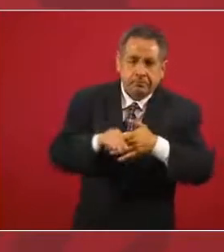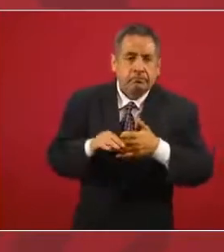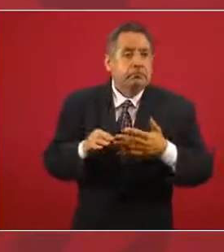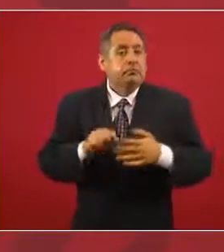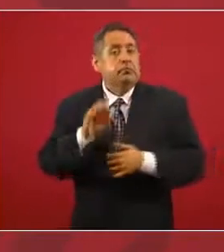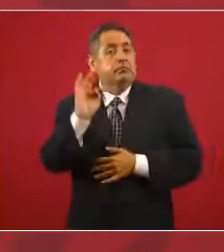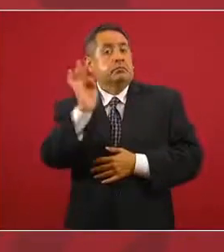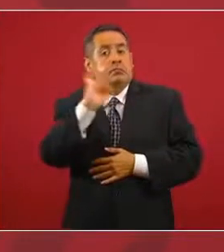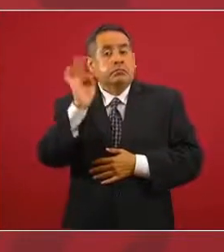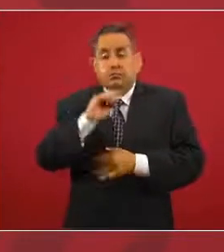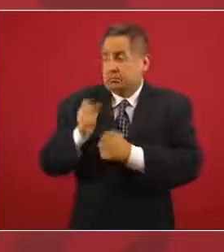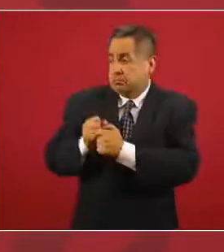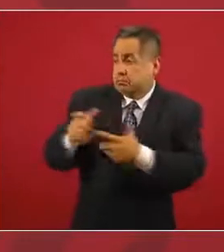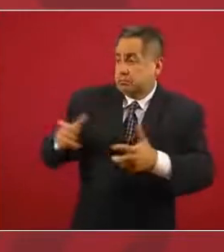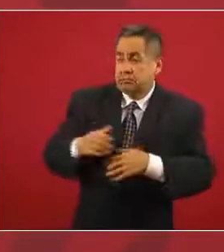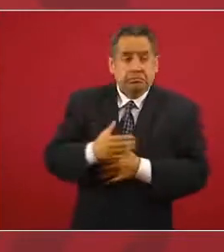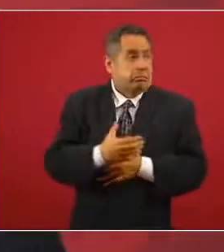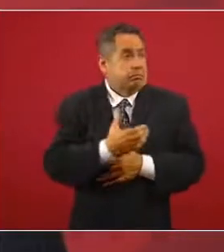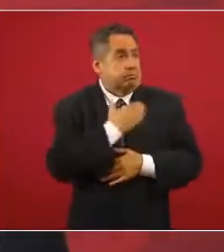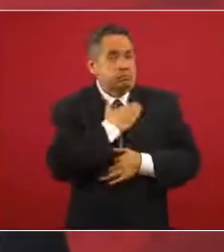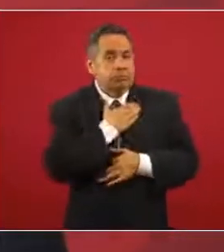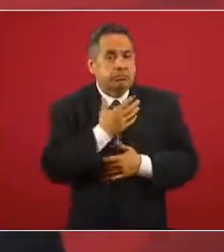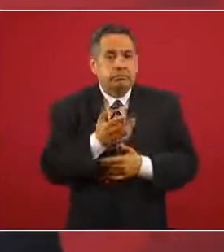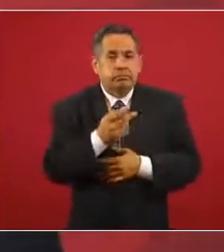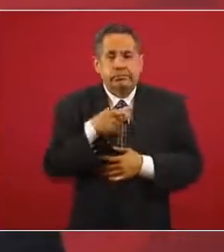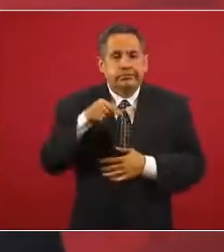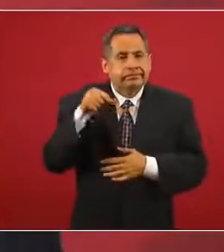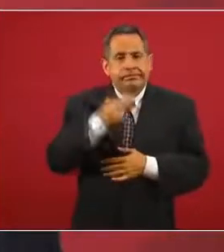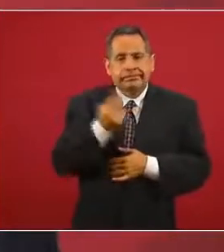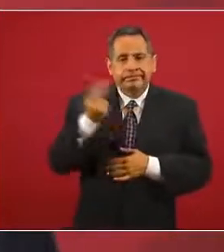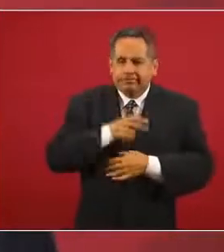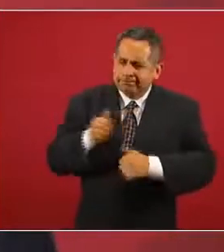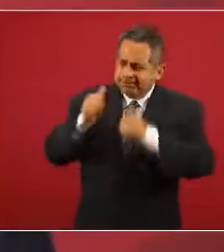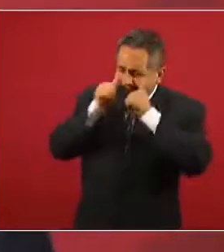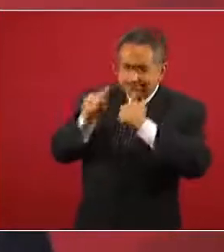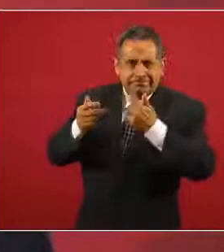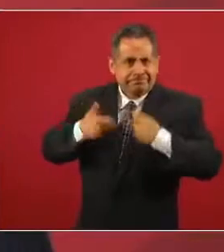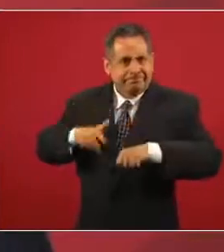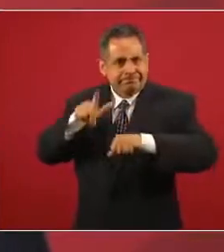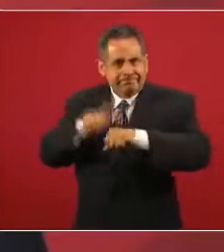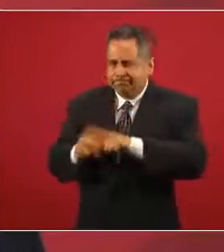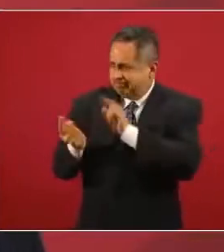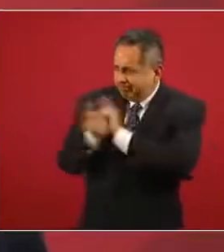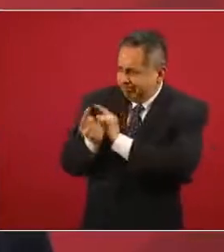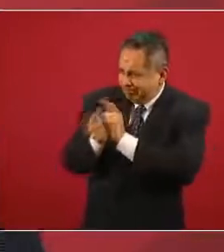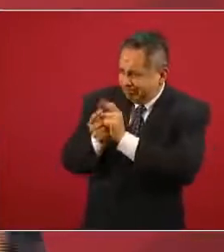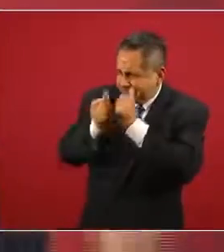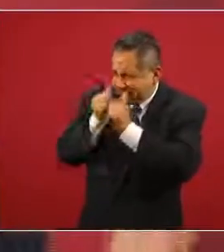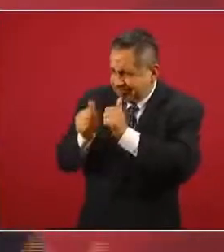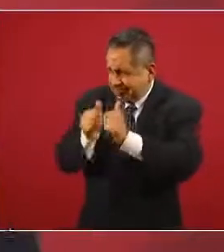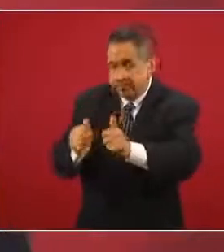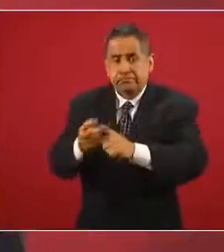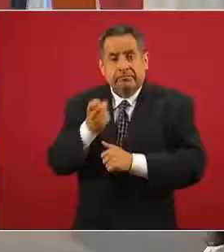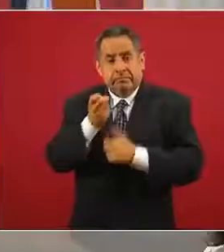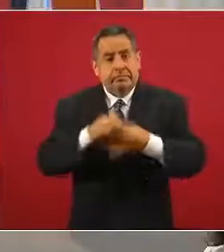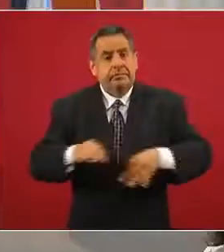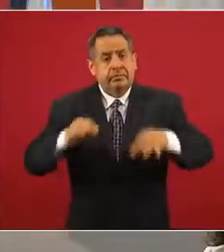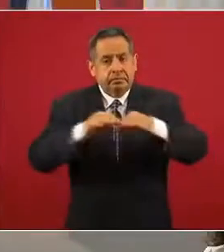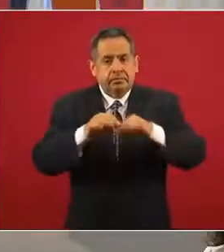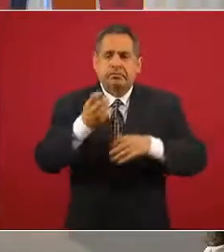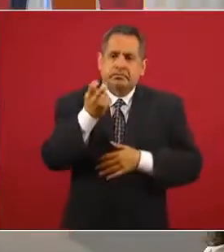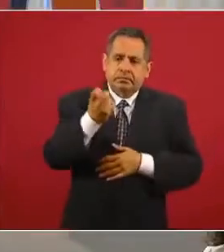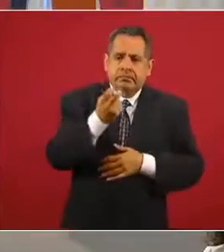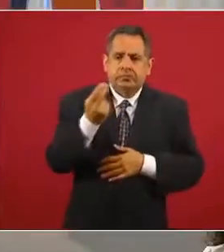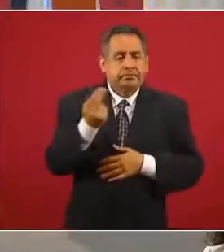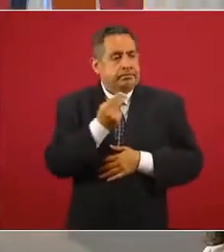que se necesitan servicios personales. Y ya el doctor Schwartz explicará lo que se logró de ampliación de capacidades